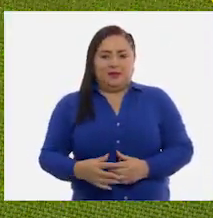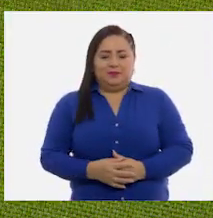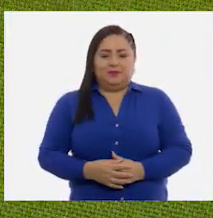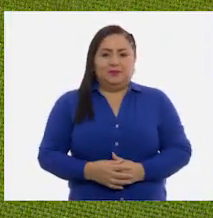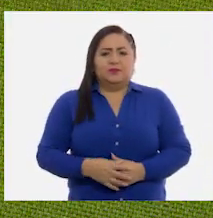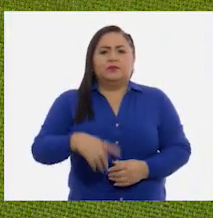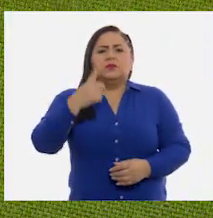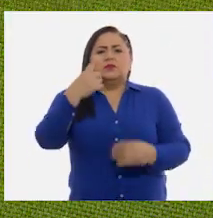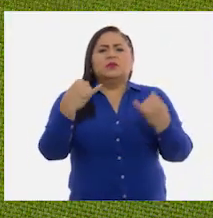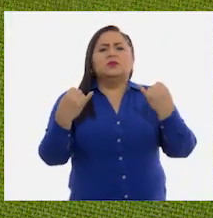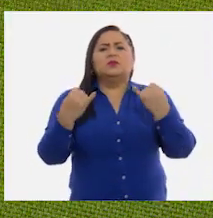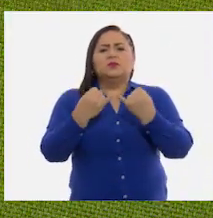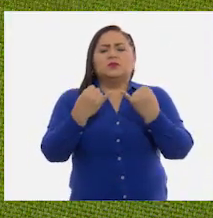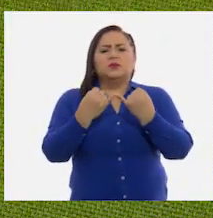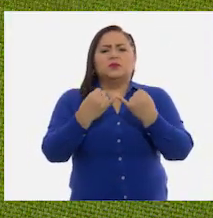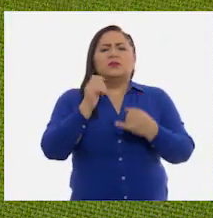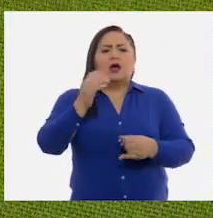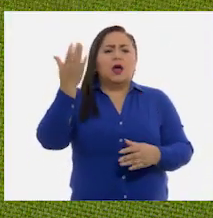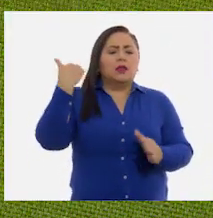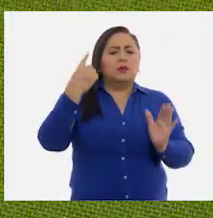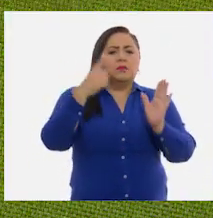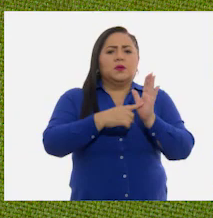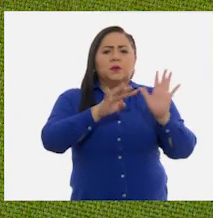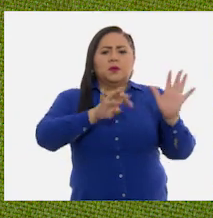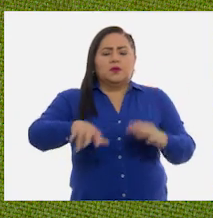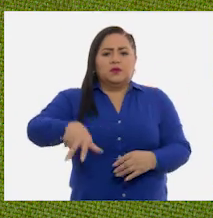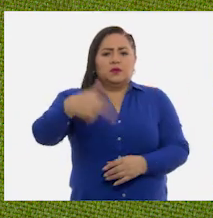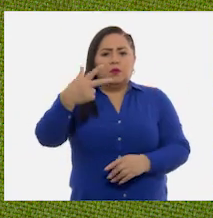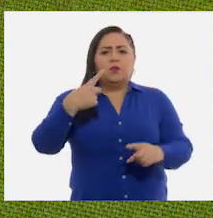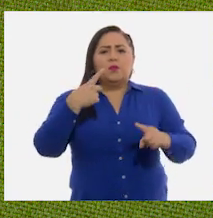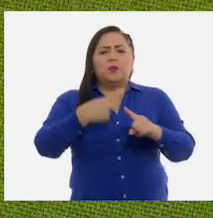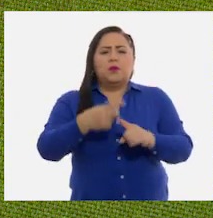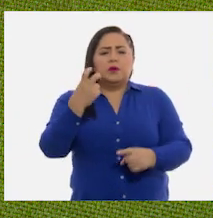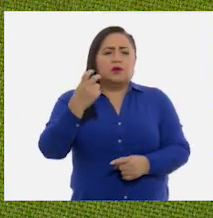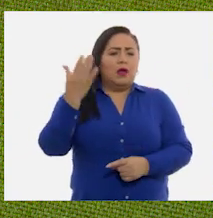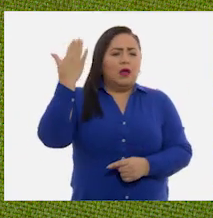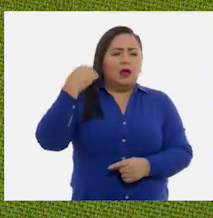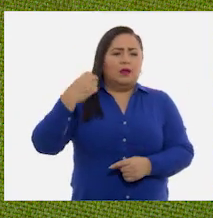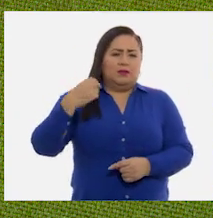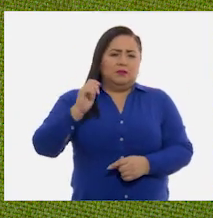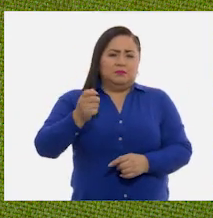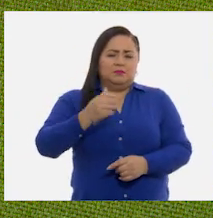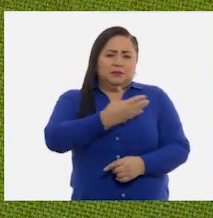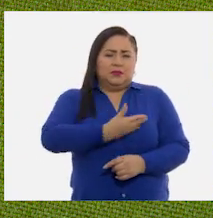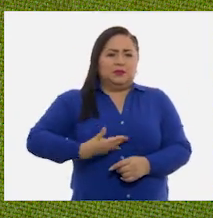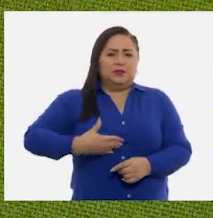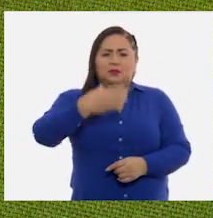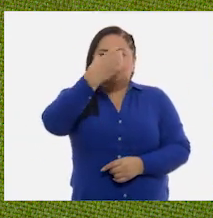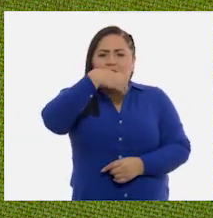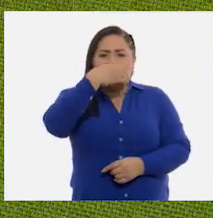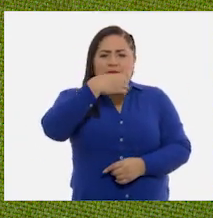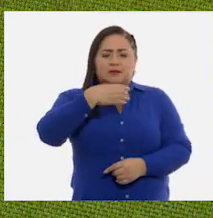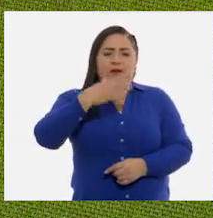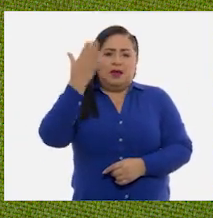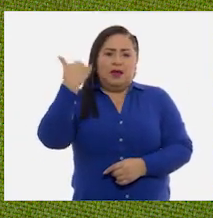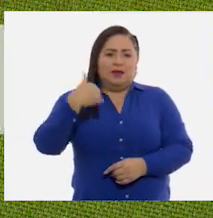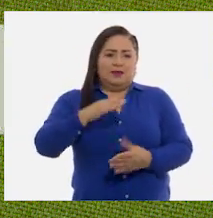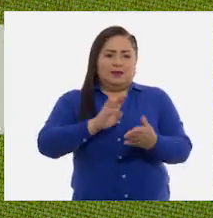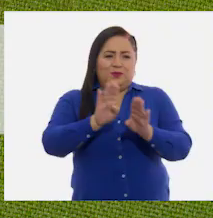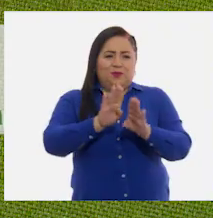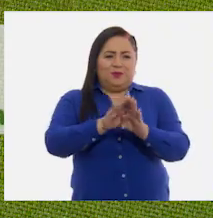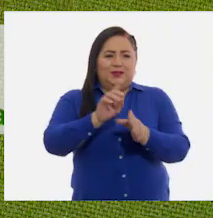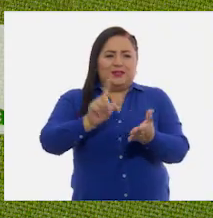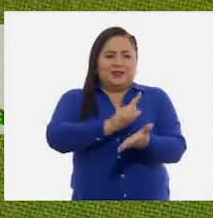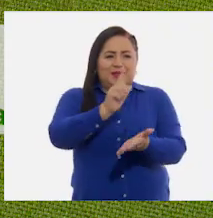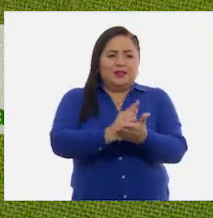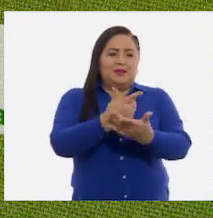una institución formada en 1913 por el entonces presidente Venustiano Carranza, que enarboló las banderas de